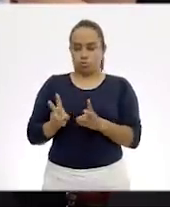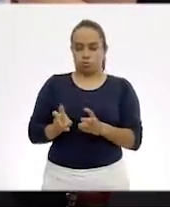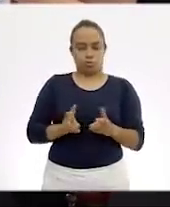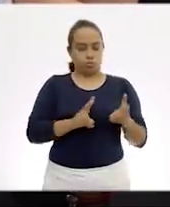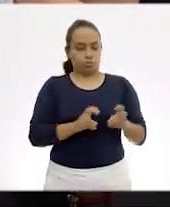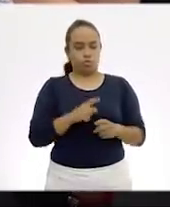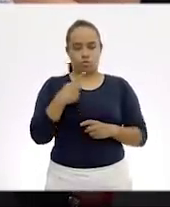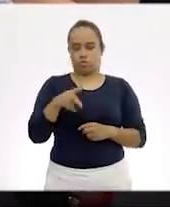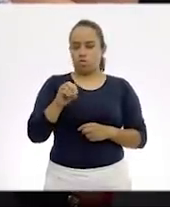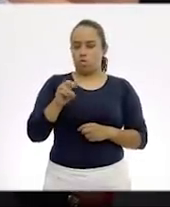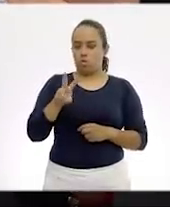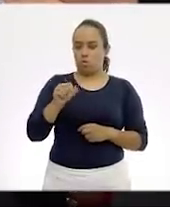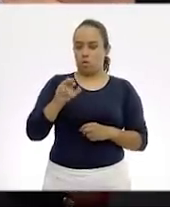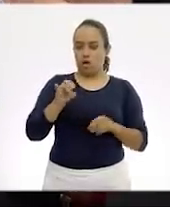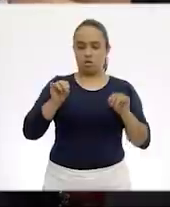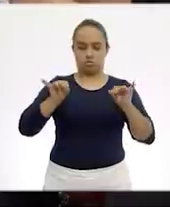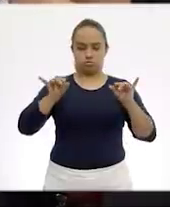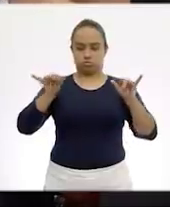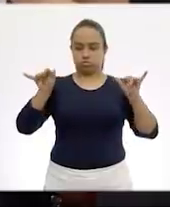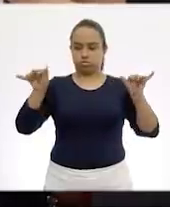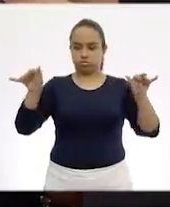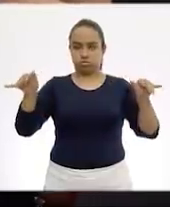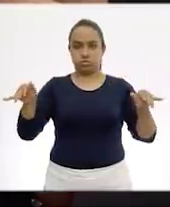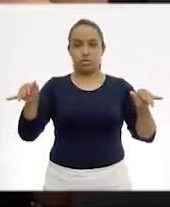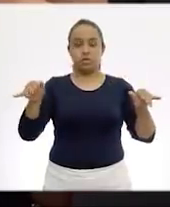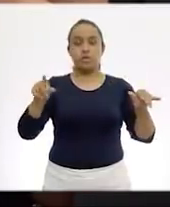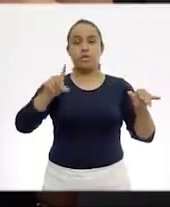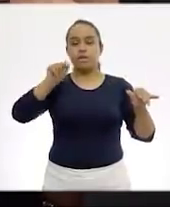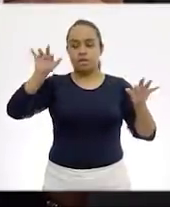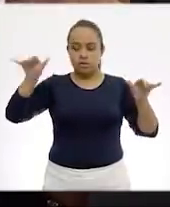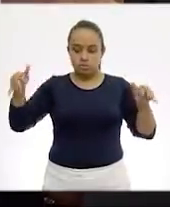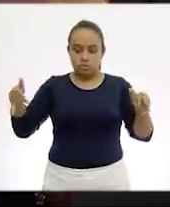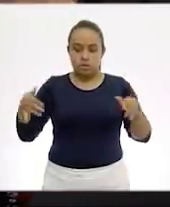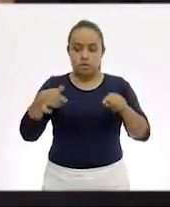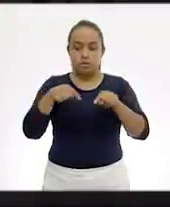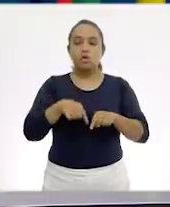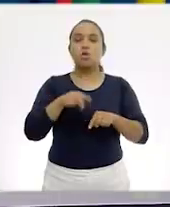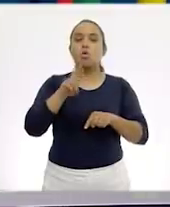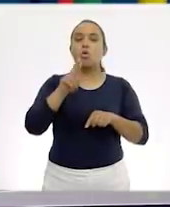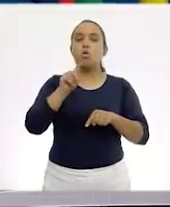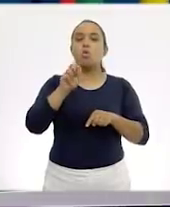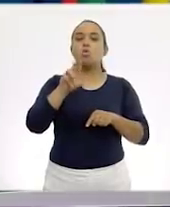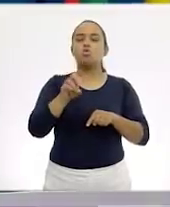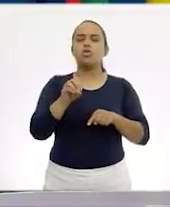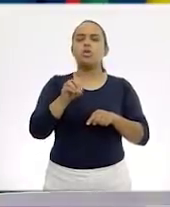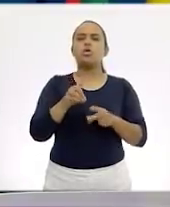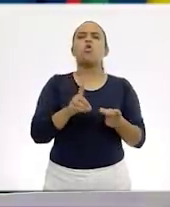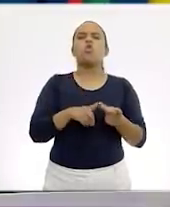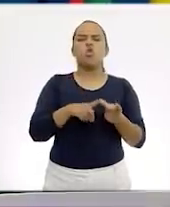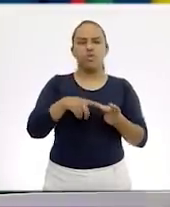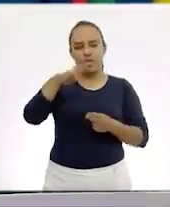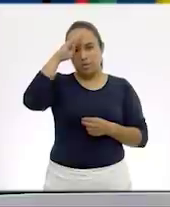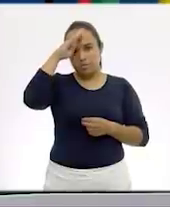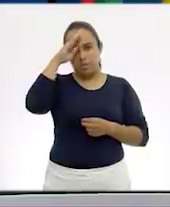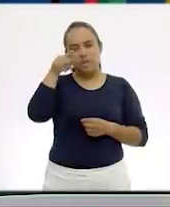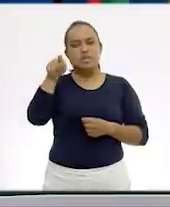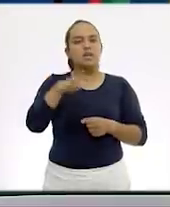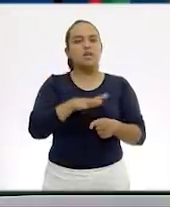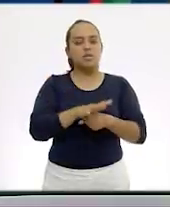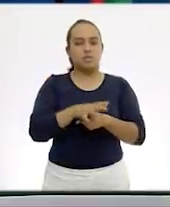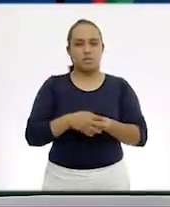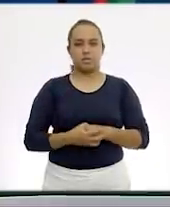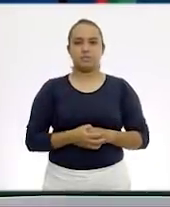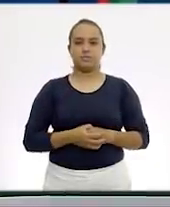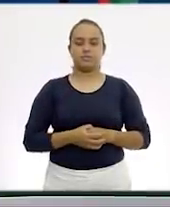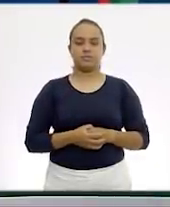desde los ovarios y llevarlos al útero. ¿En dónde crees que vaya? A ver.